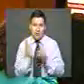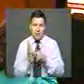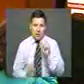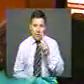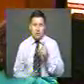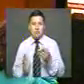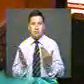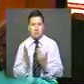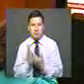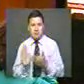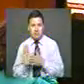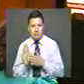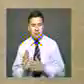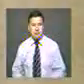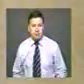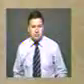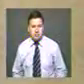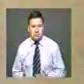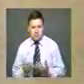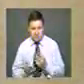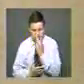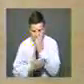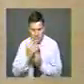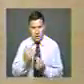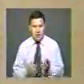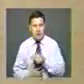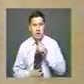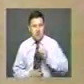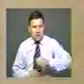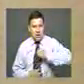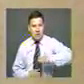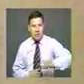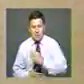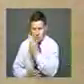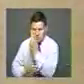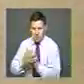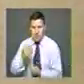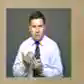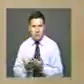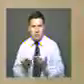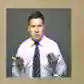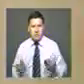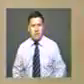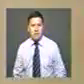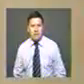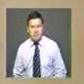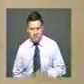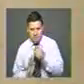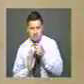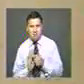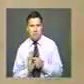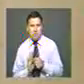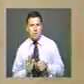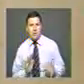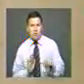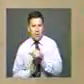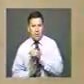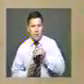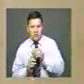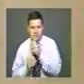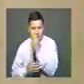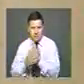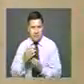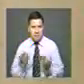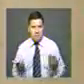señalando que las parejas del mismo sexo tienen derecho a contraer matrimonio, como ocurre con las